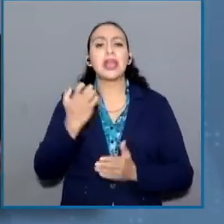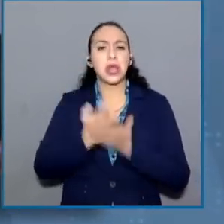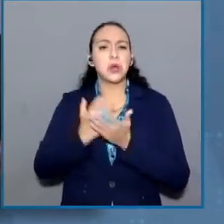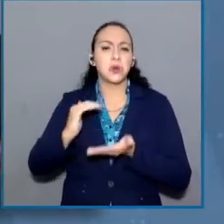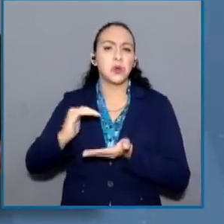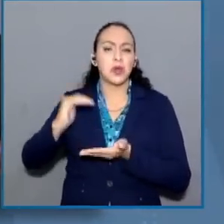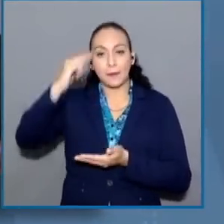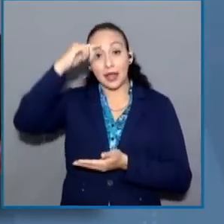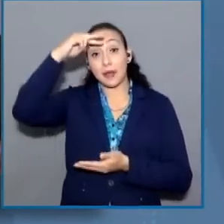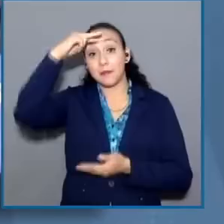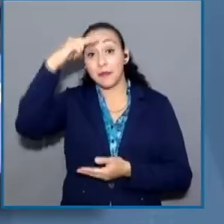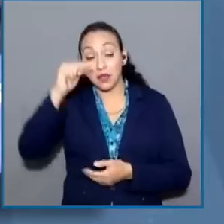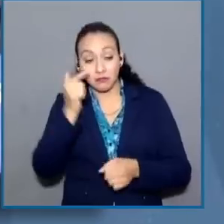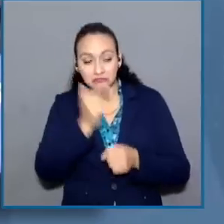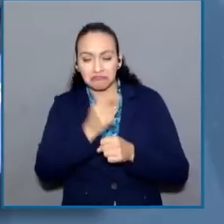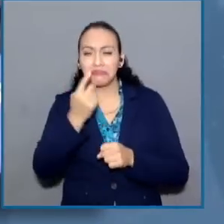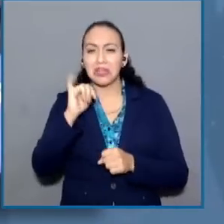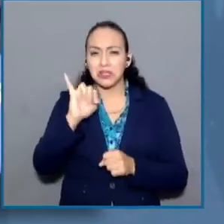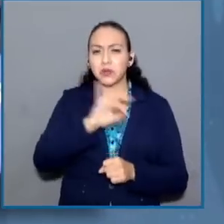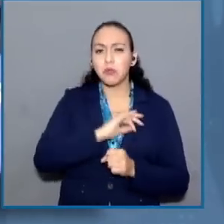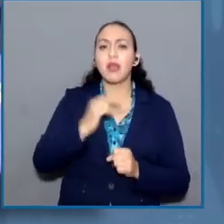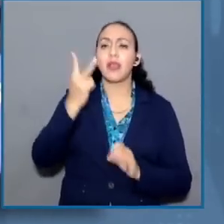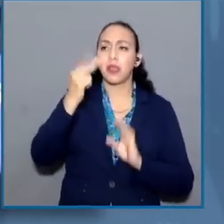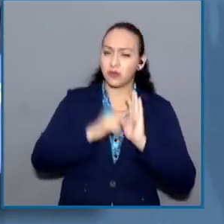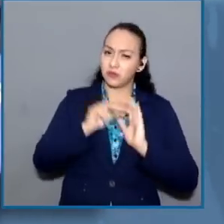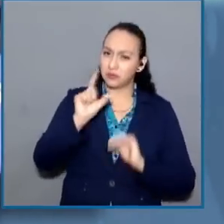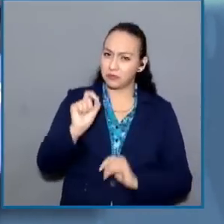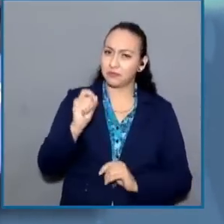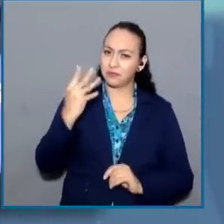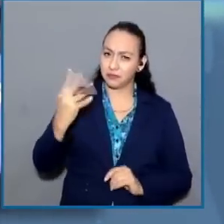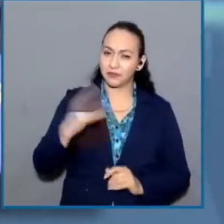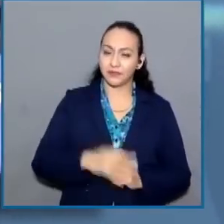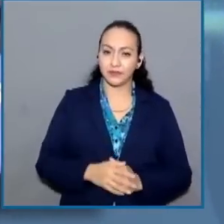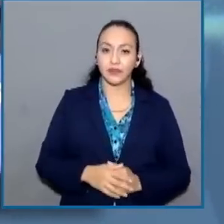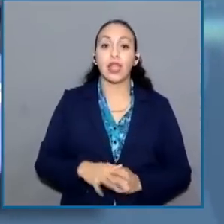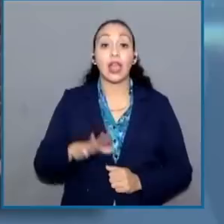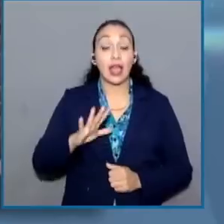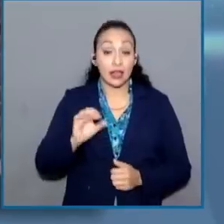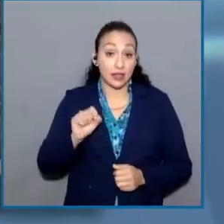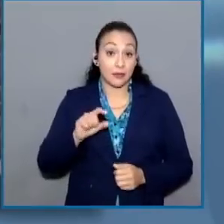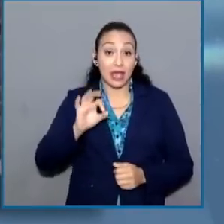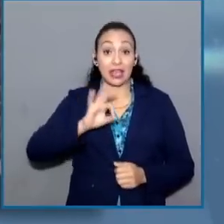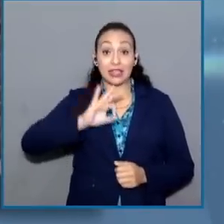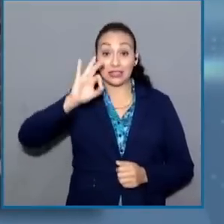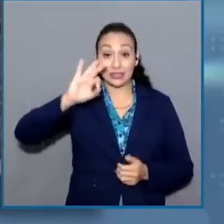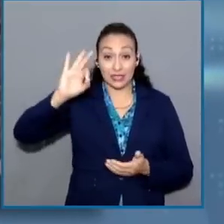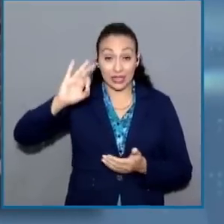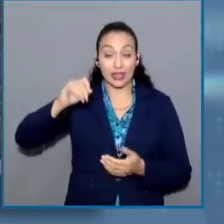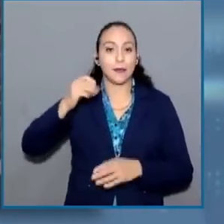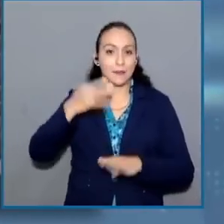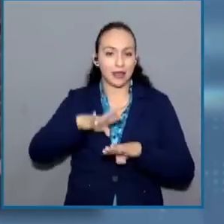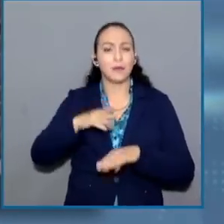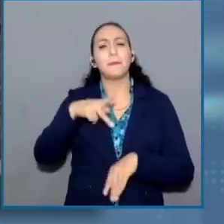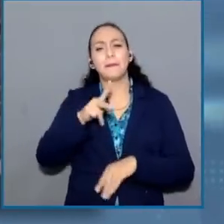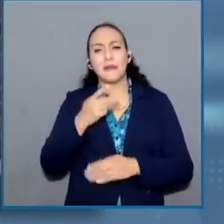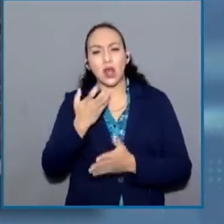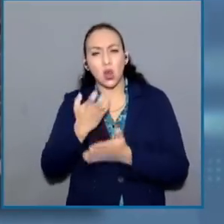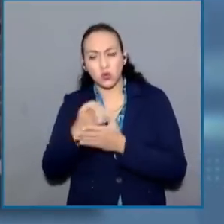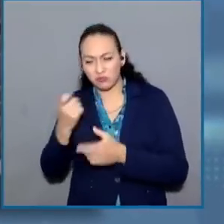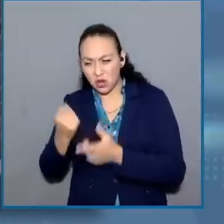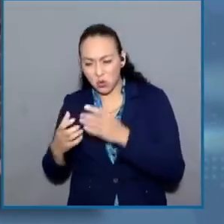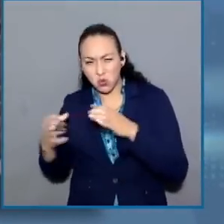en 2024, ante el impacto de altas tasas de interés y un repunte en las economías más pequeñas en América